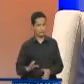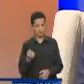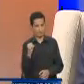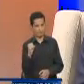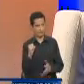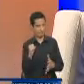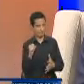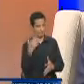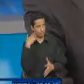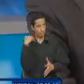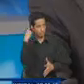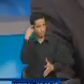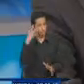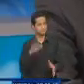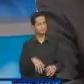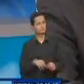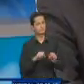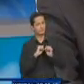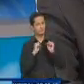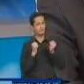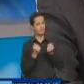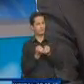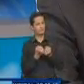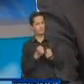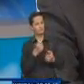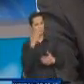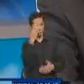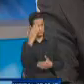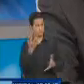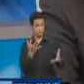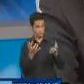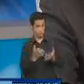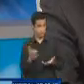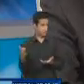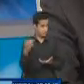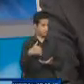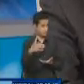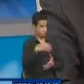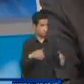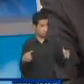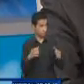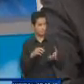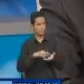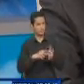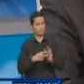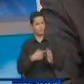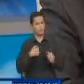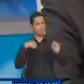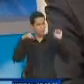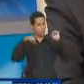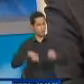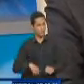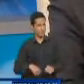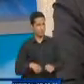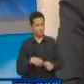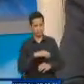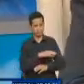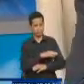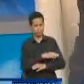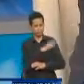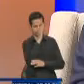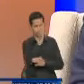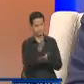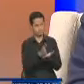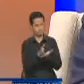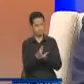de agrupar distintos sectores sociales y políticos? ¿Y es factible llegar a un consenso de oposición para el 2017?